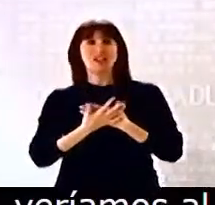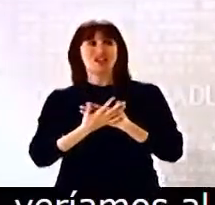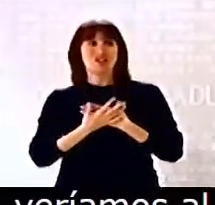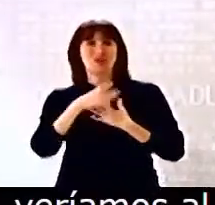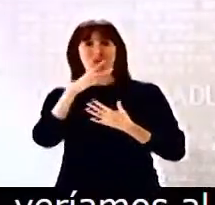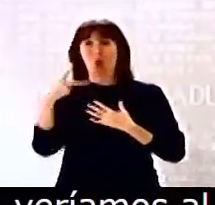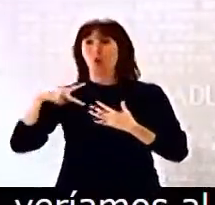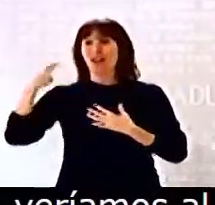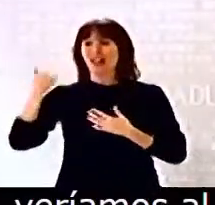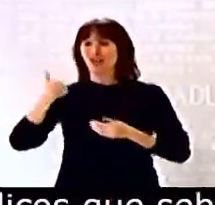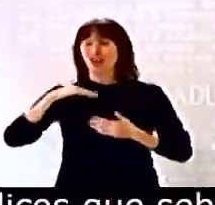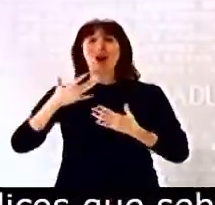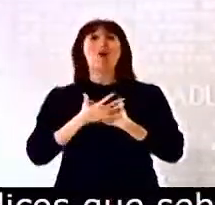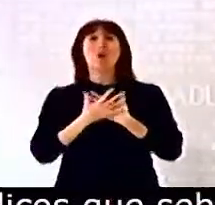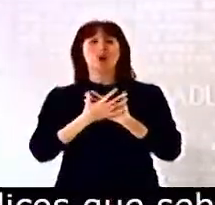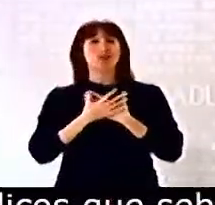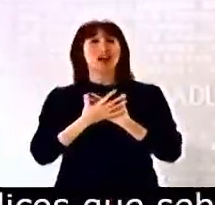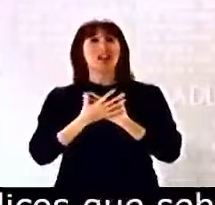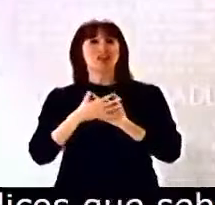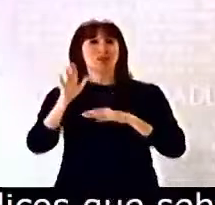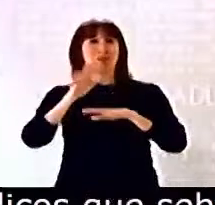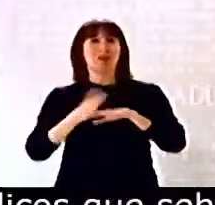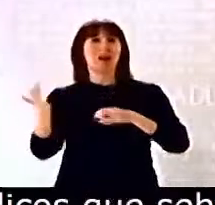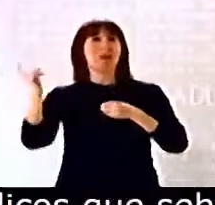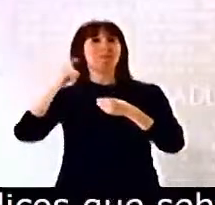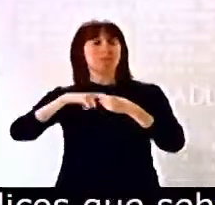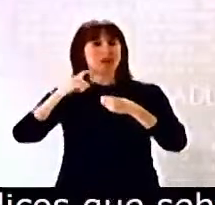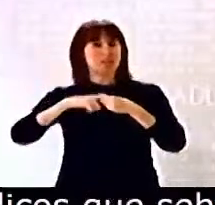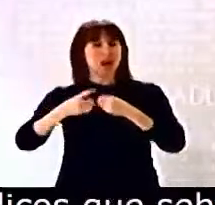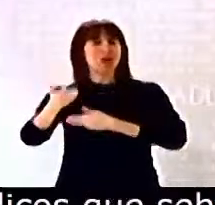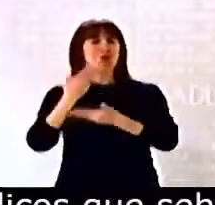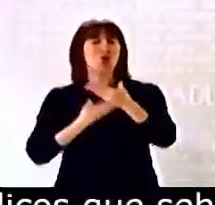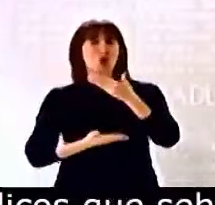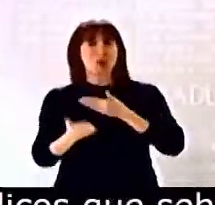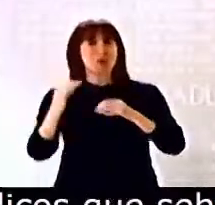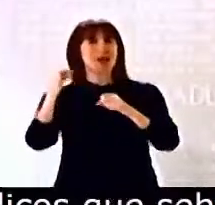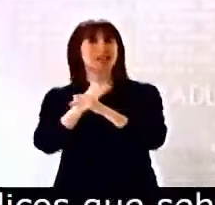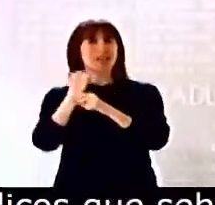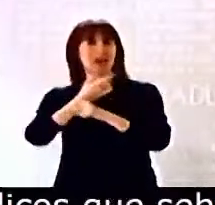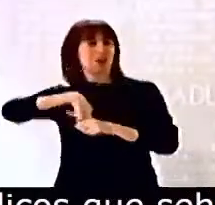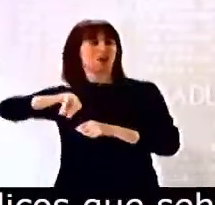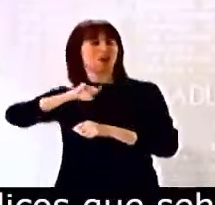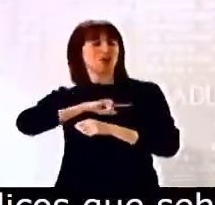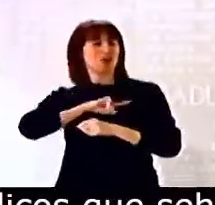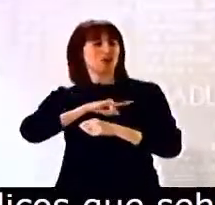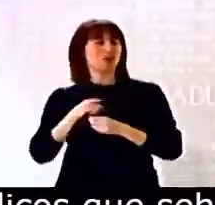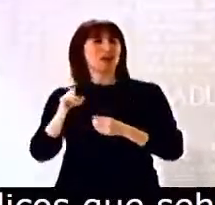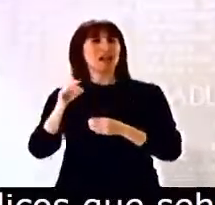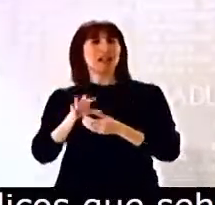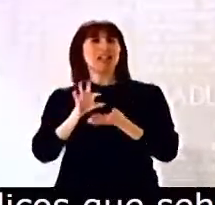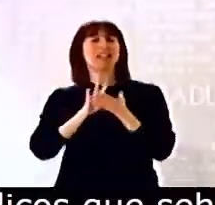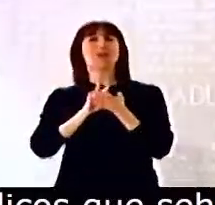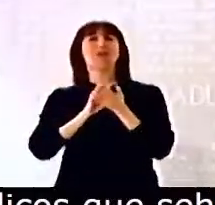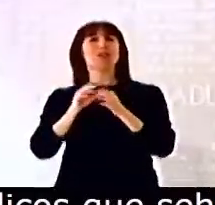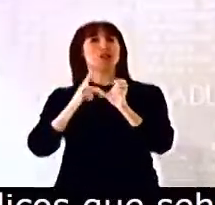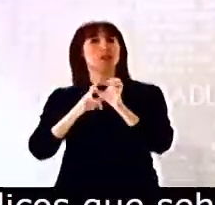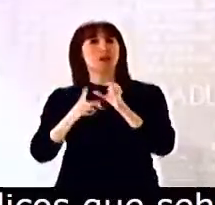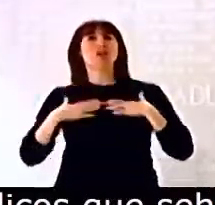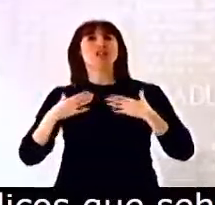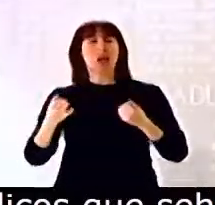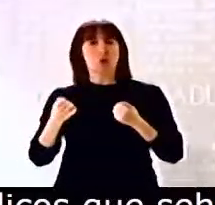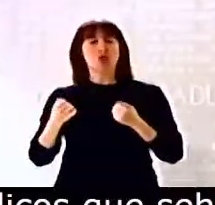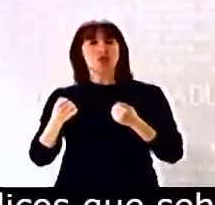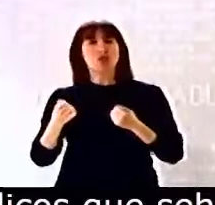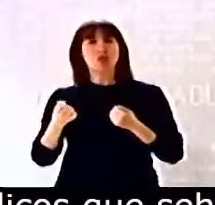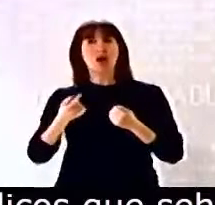su jubilación, a participar, a colaborar, a trabajar con nosotros en el Servicio Extremeño de Salud. Y